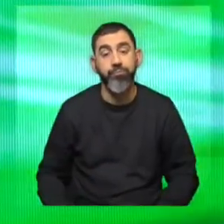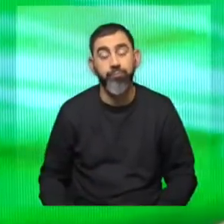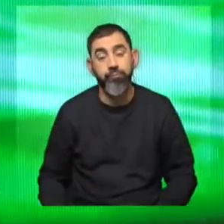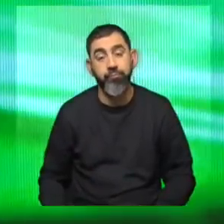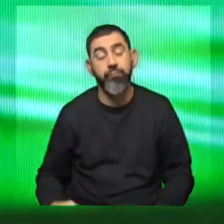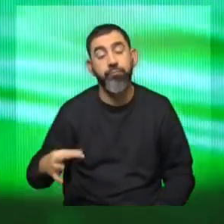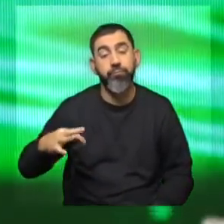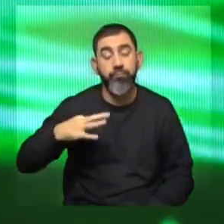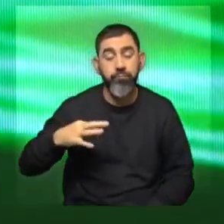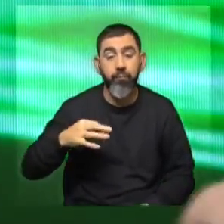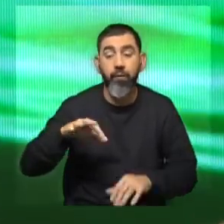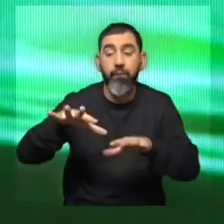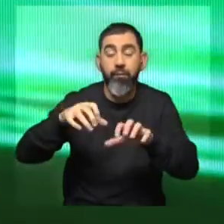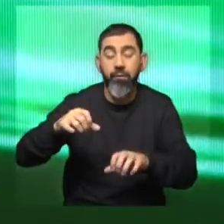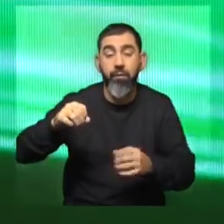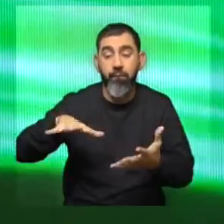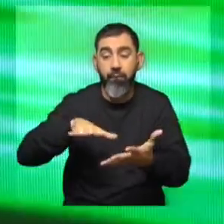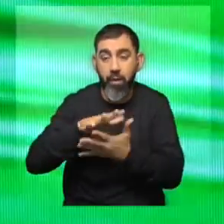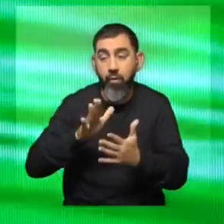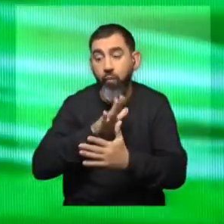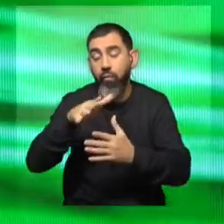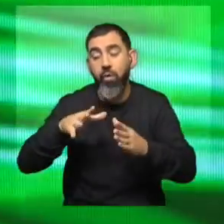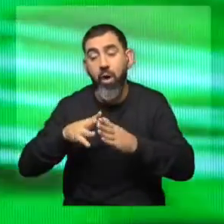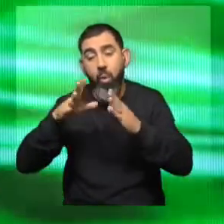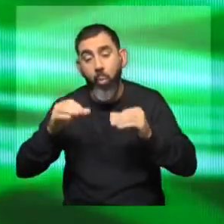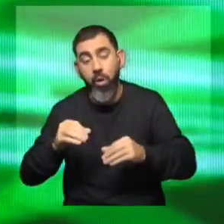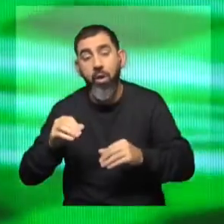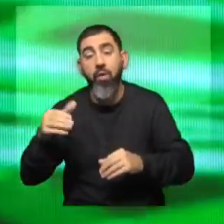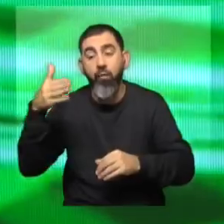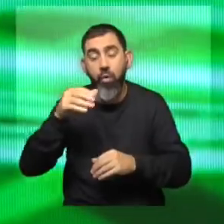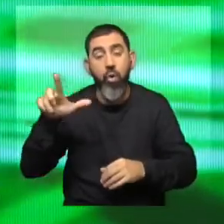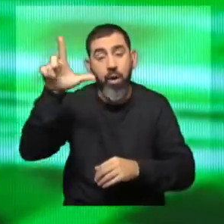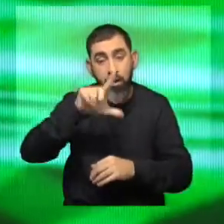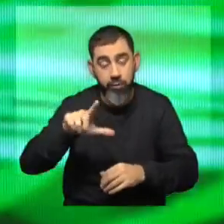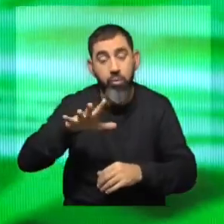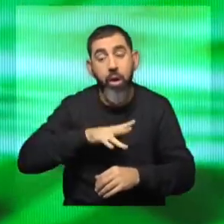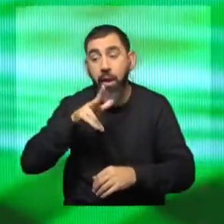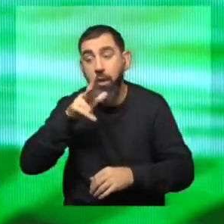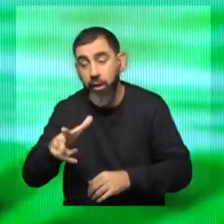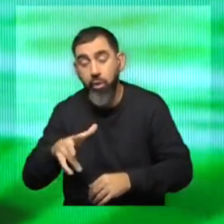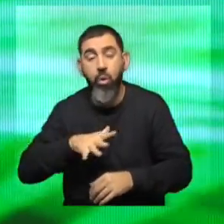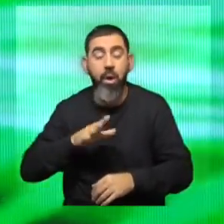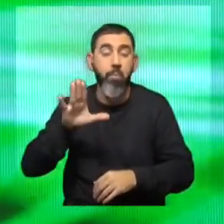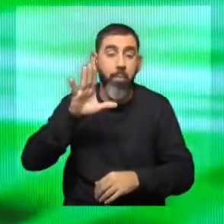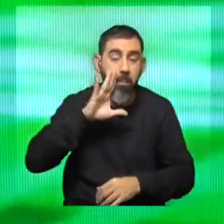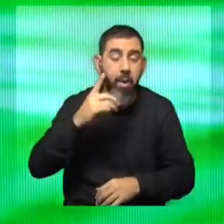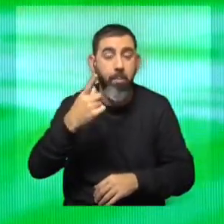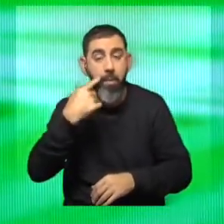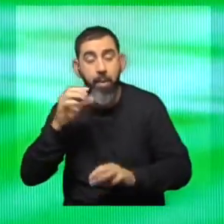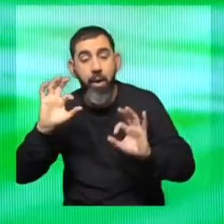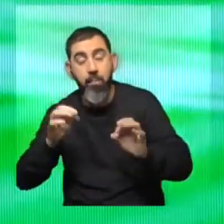vida una historia viven en un barrio fueron una escuela fueron los Liceo muchos tienen hijos muchos tienen madres padres hermanos